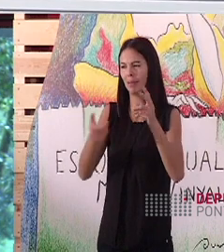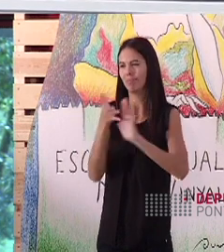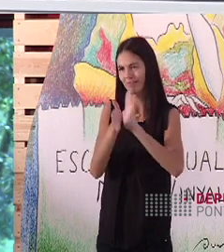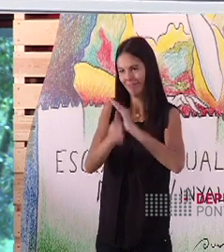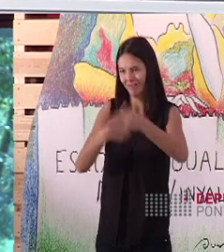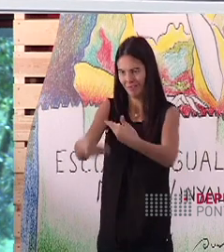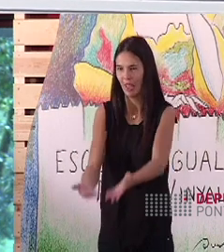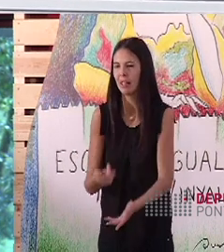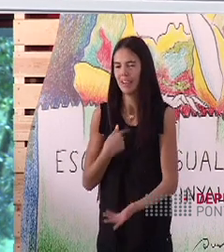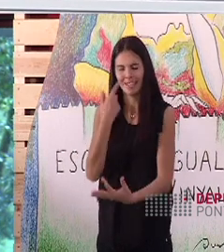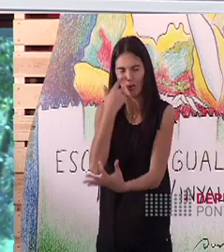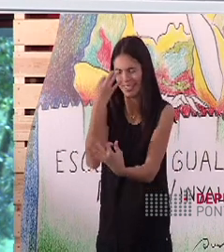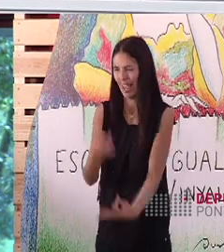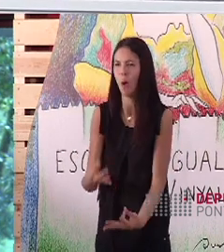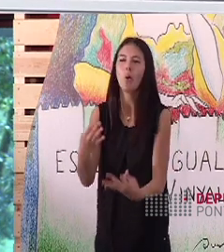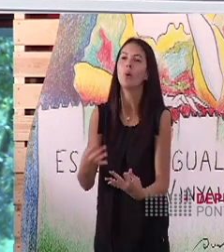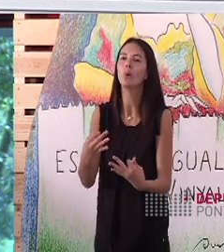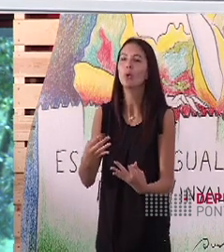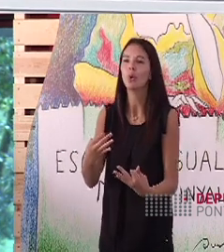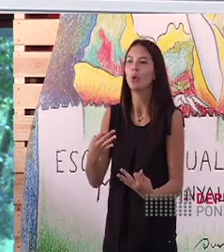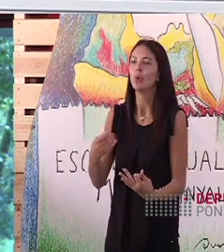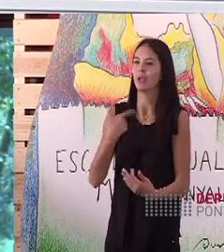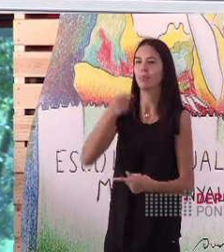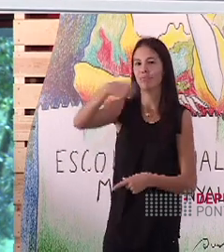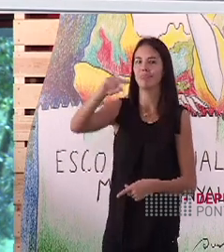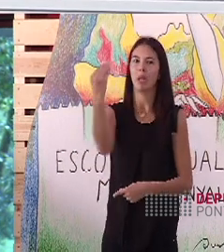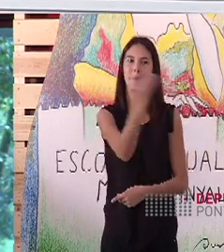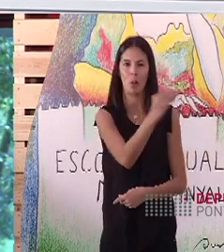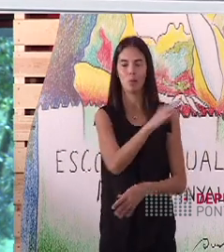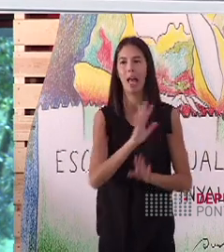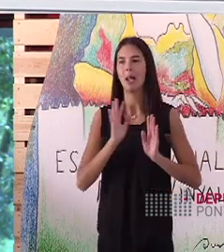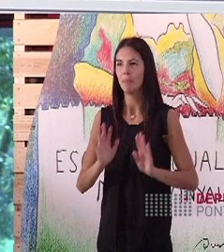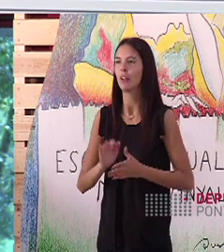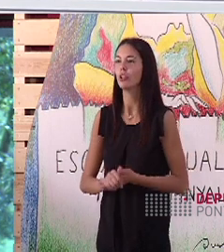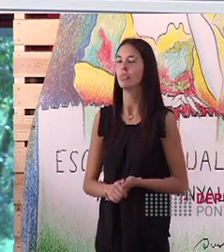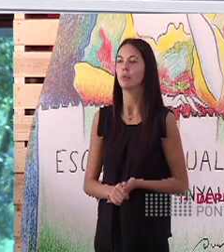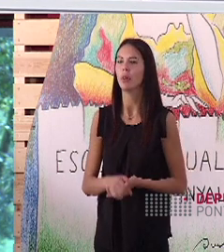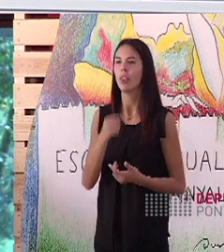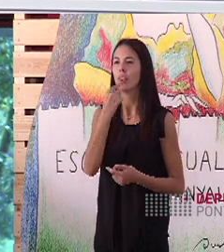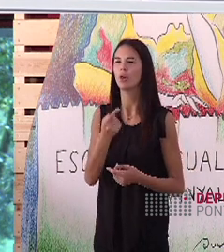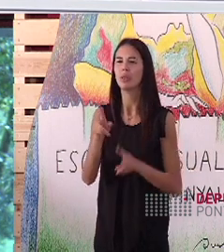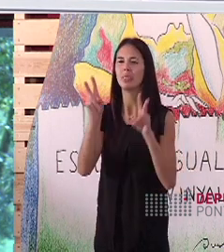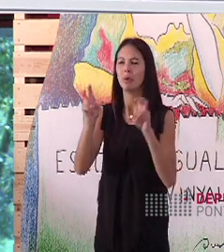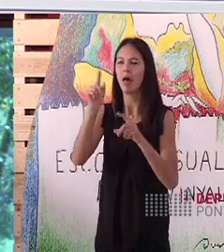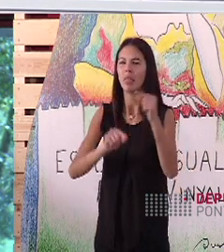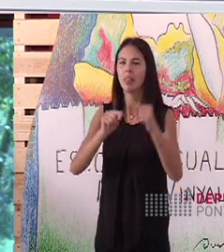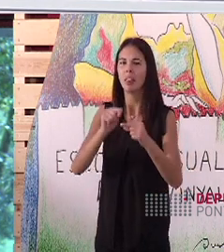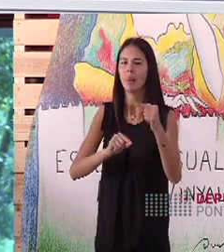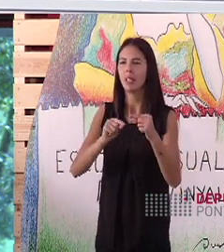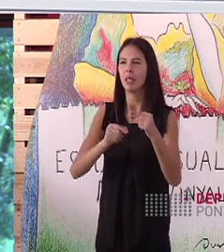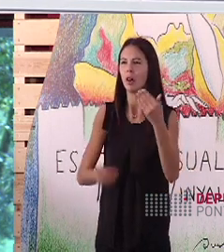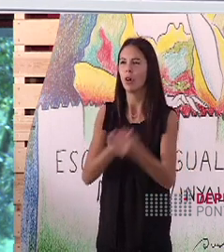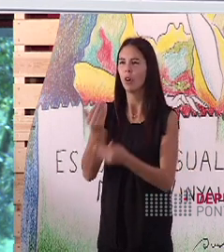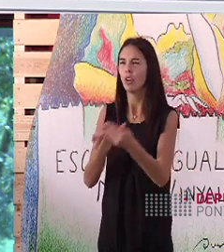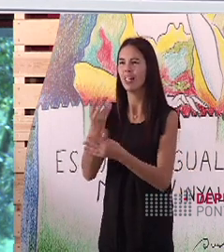adiante, ou que seguro que estou convencida que lle ides a preguntar, pero, bueno, refírome á polémica que se xerou sobre unhas xornadas